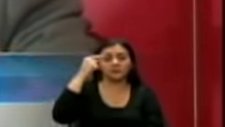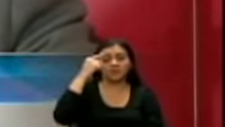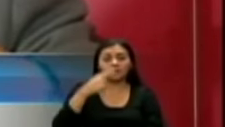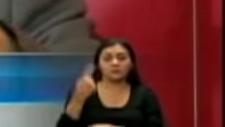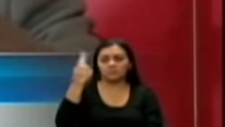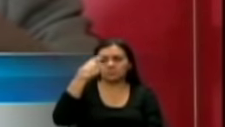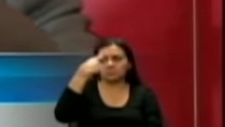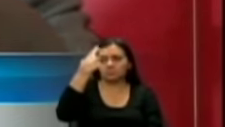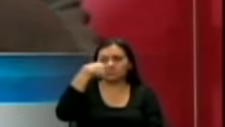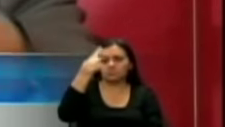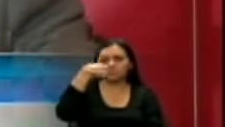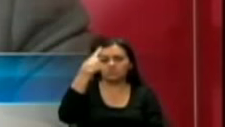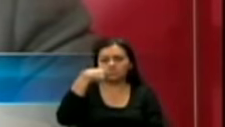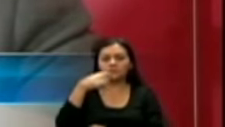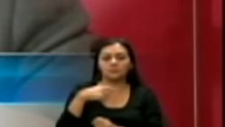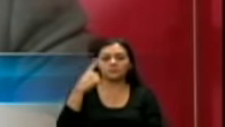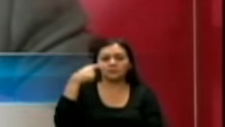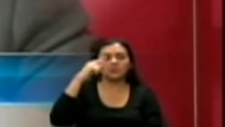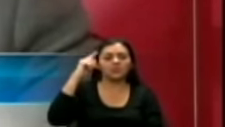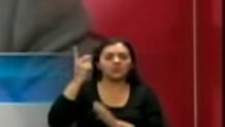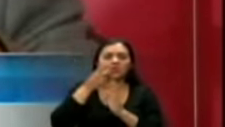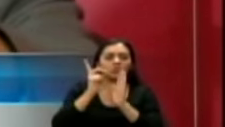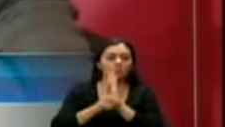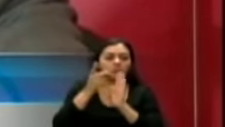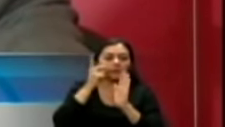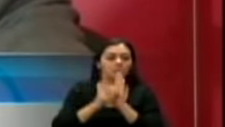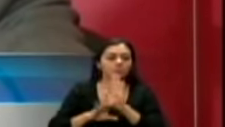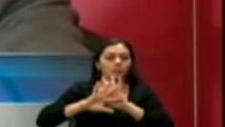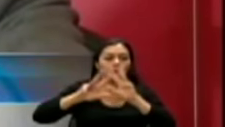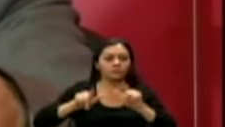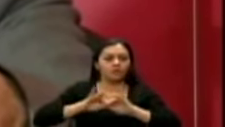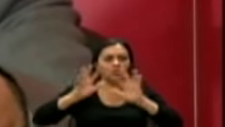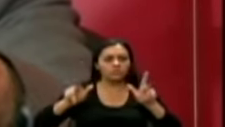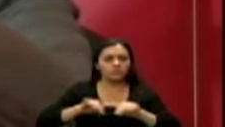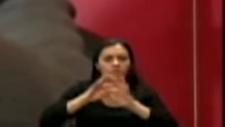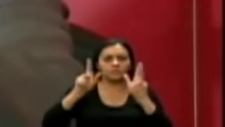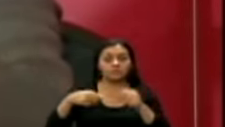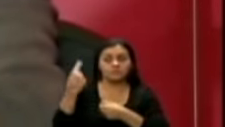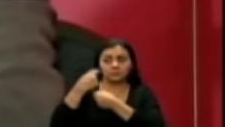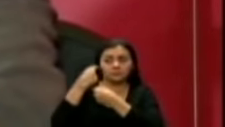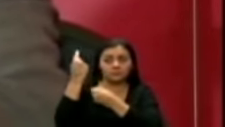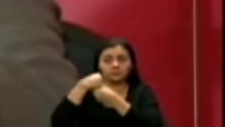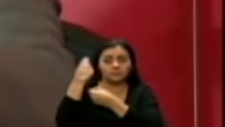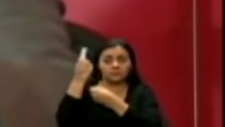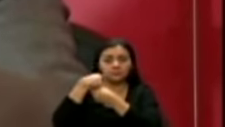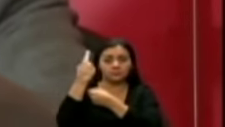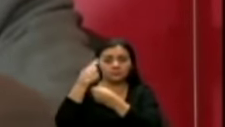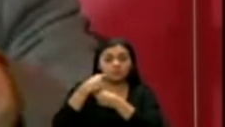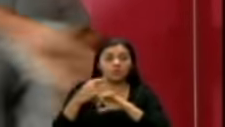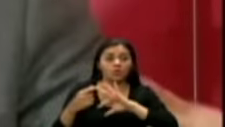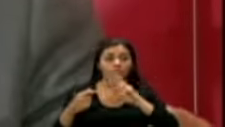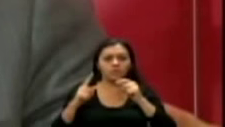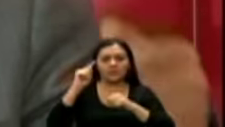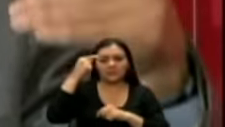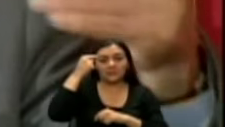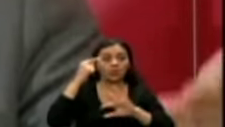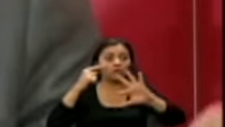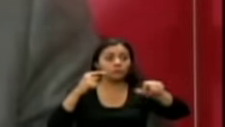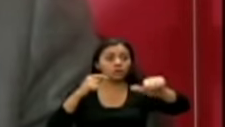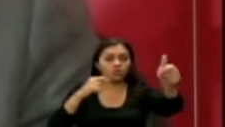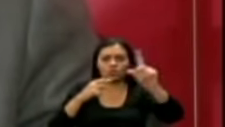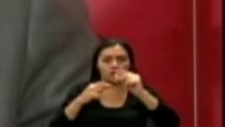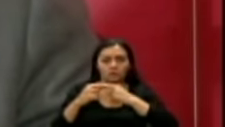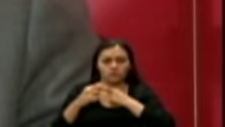manera de atacar al Estado es denuncias reiteradas de corrupción que tienen que ver con el Estado. Otras corrupciones no les interesan, pero les interesa. Y en segundo lugar,